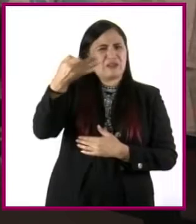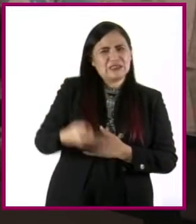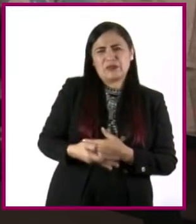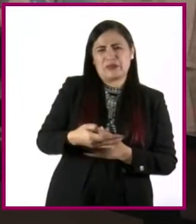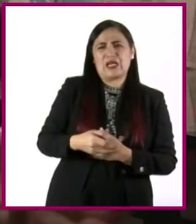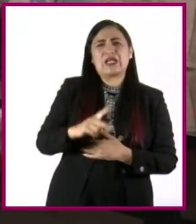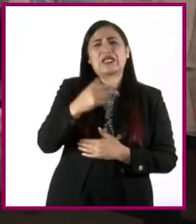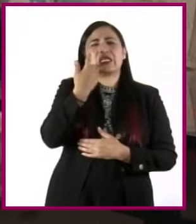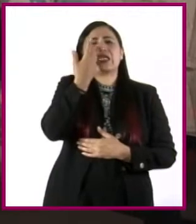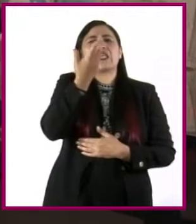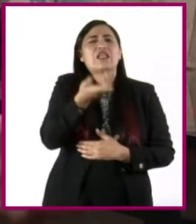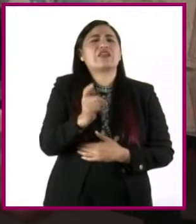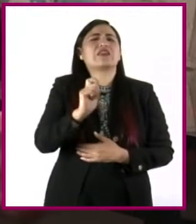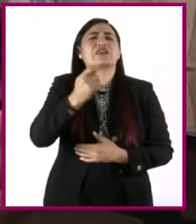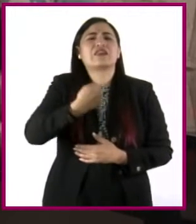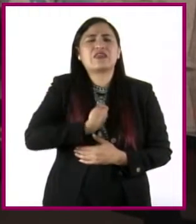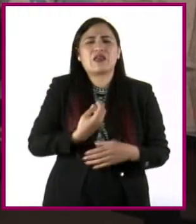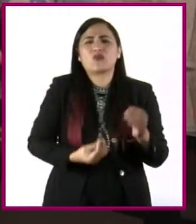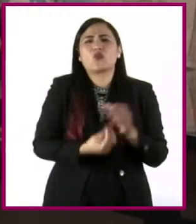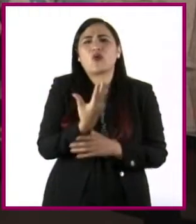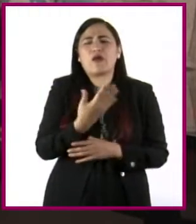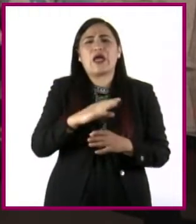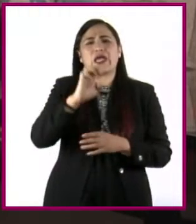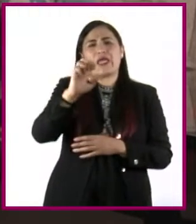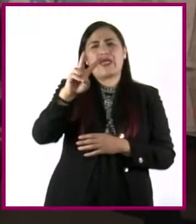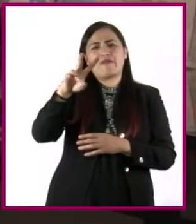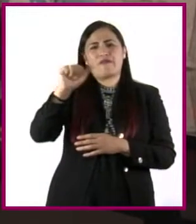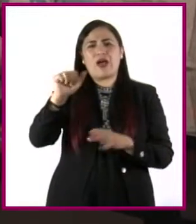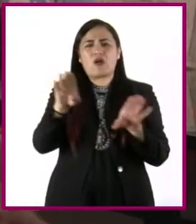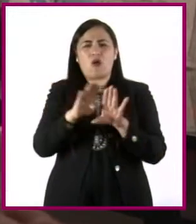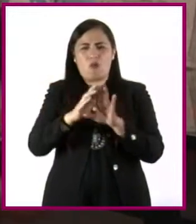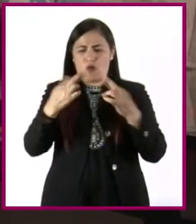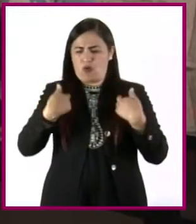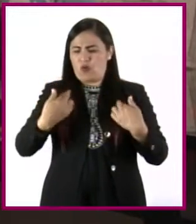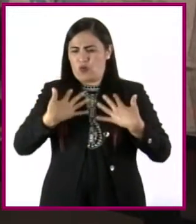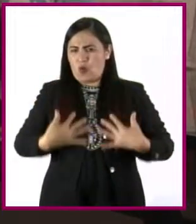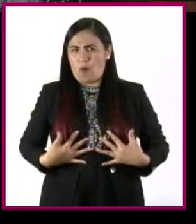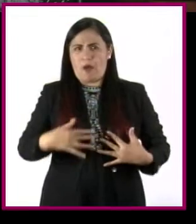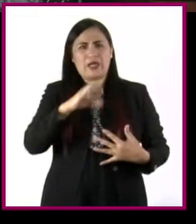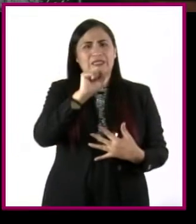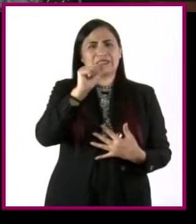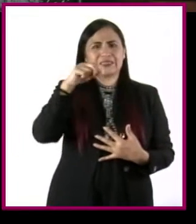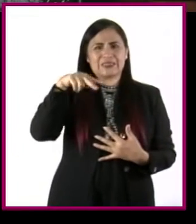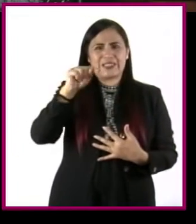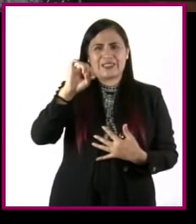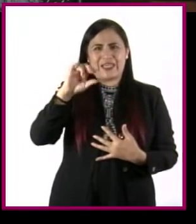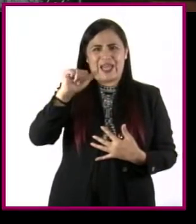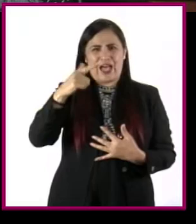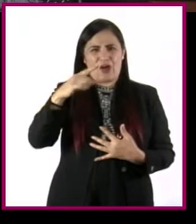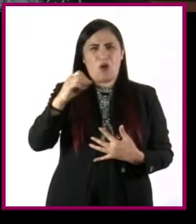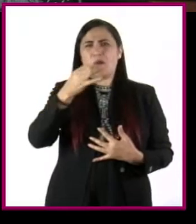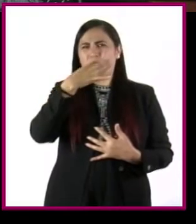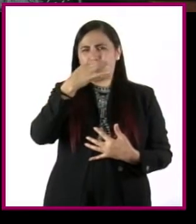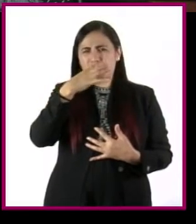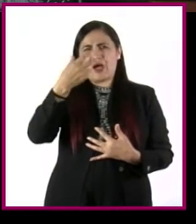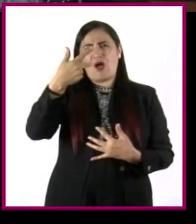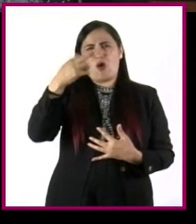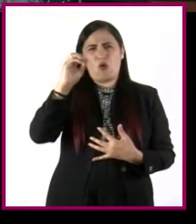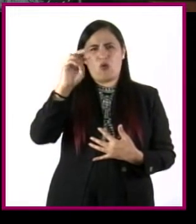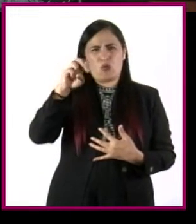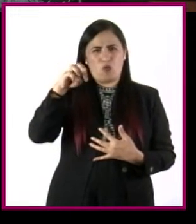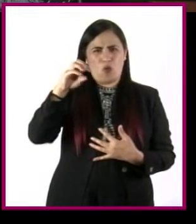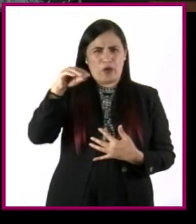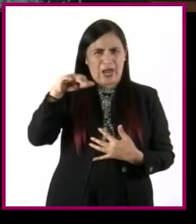identidad. Eva mediante la ropa y Santiago a través de un tratamiento hormonal. Citla, Juanma, esto